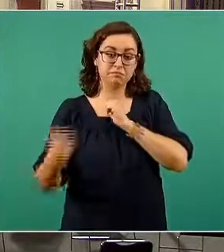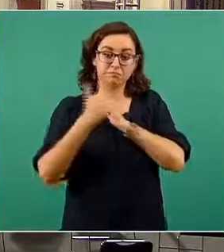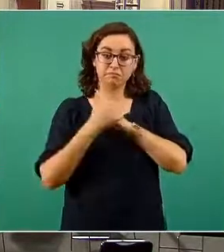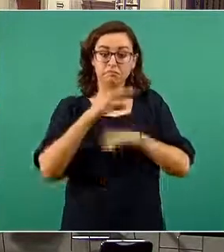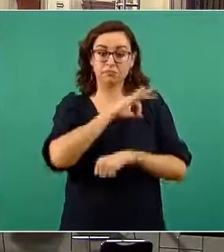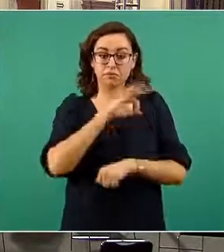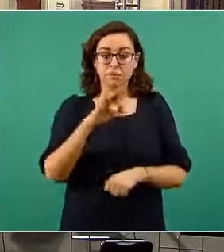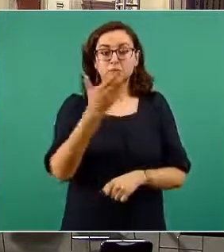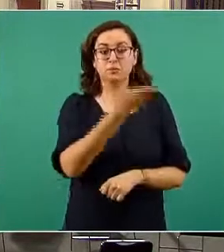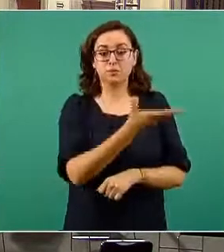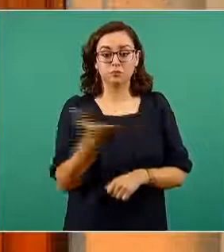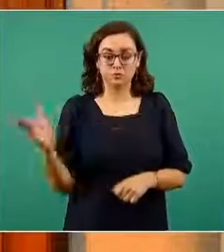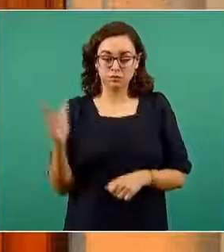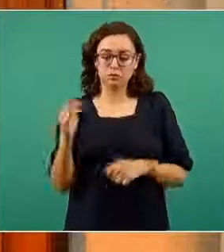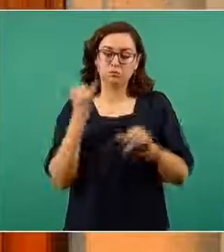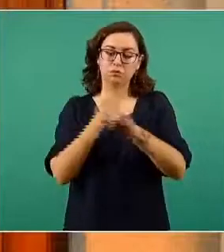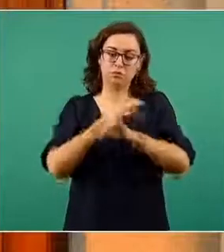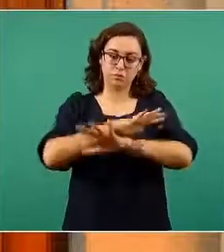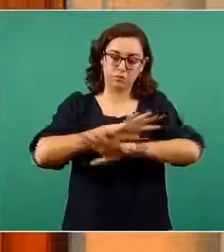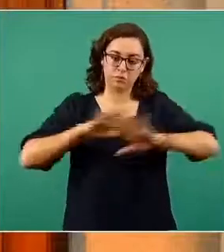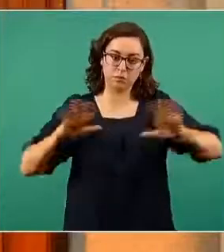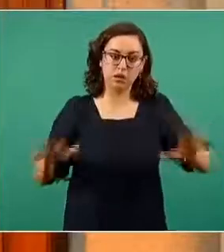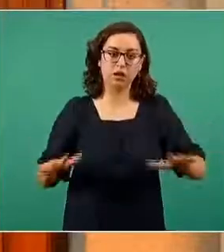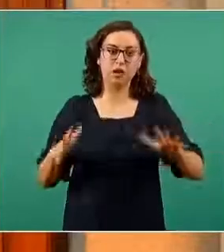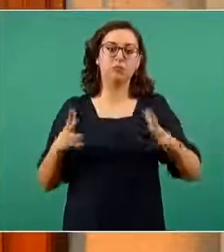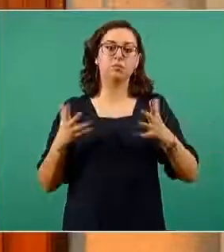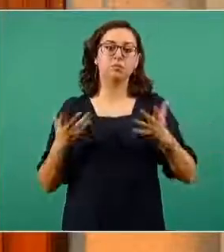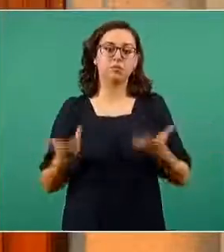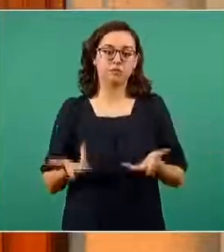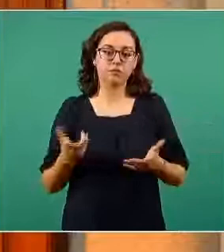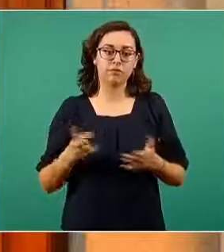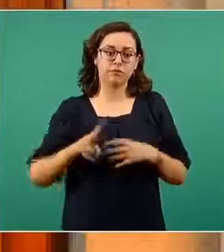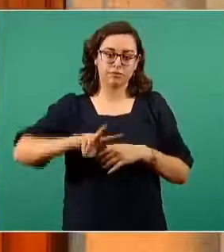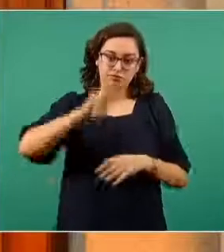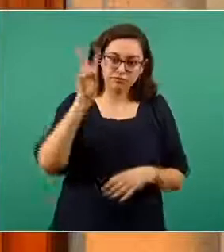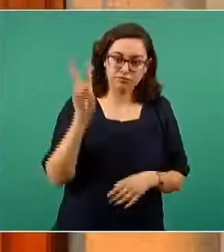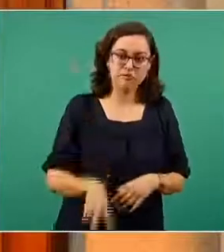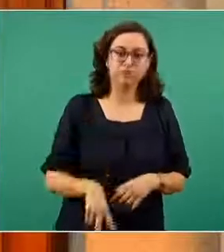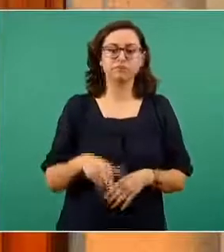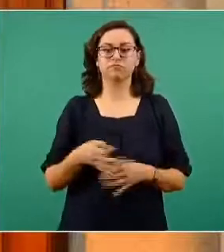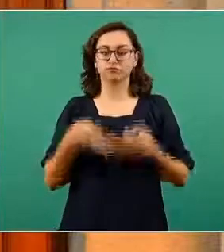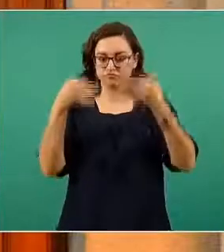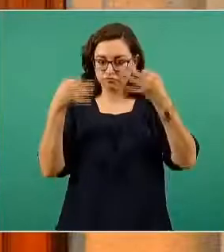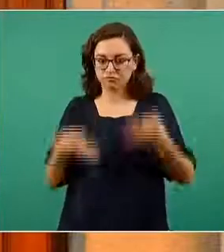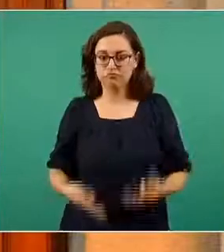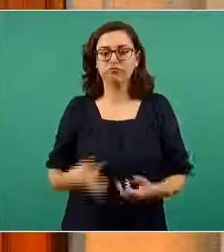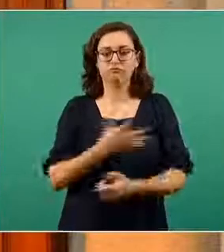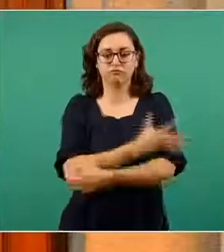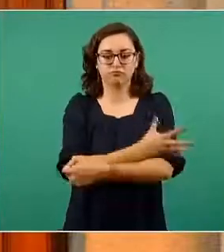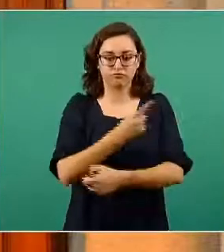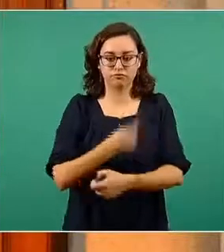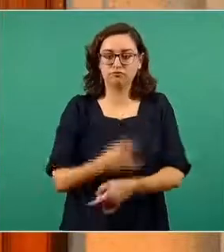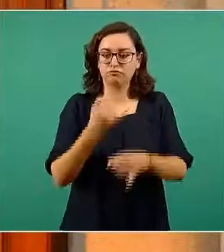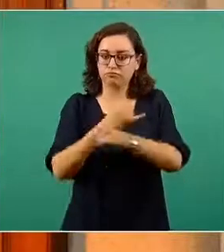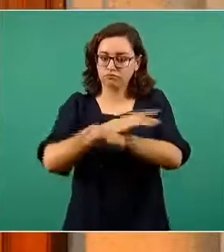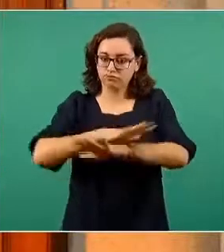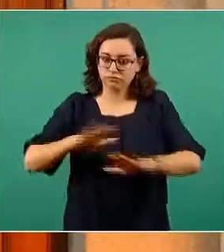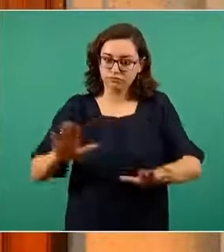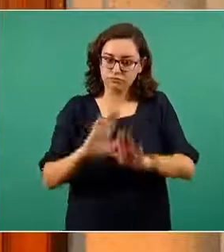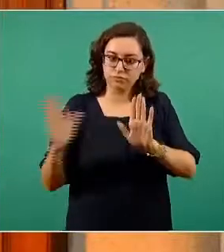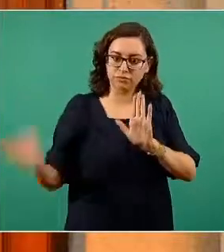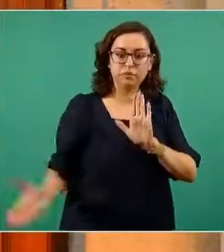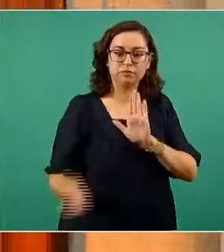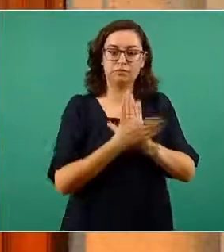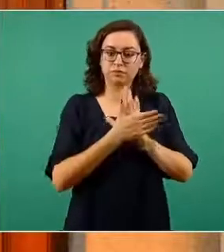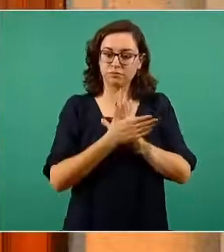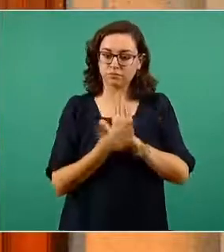la población puede informarse de manera veraz, de manera oficial, con información basada